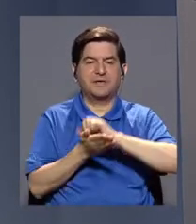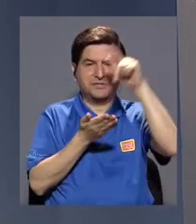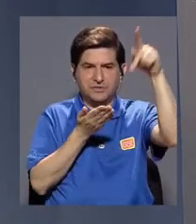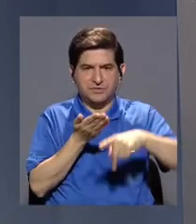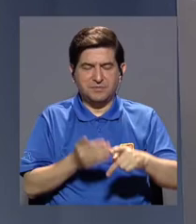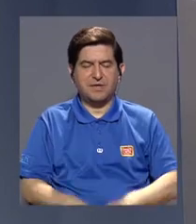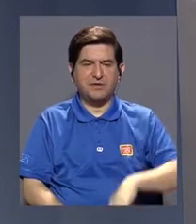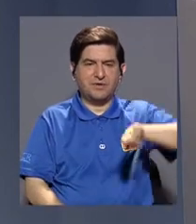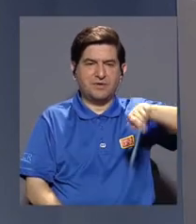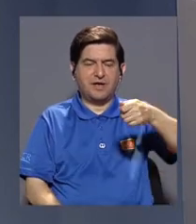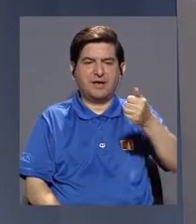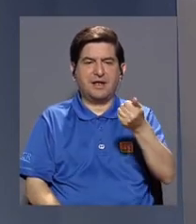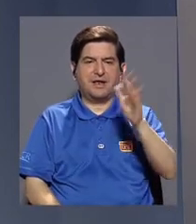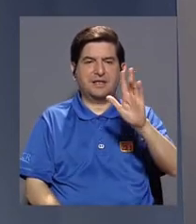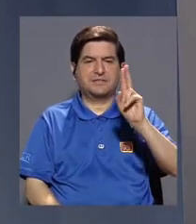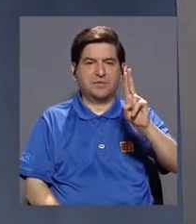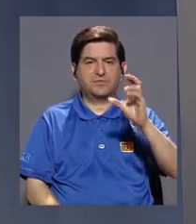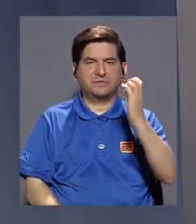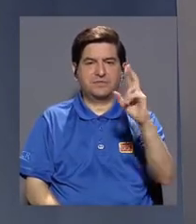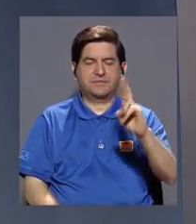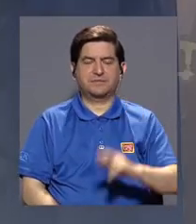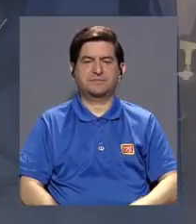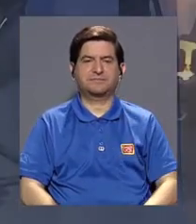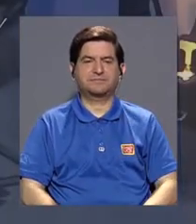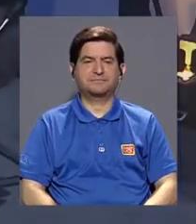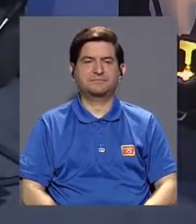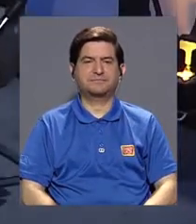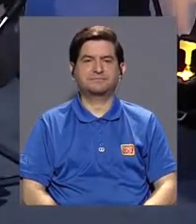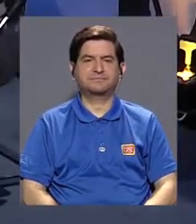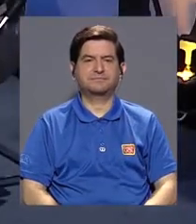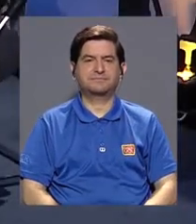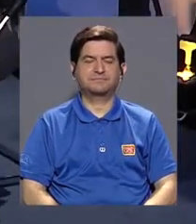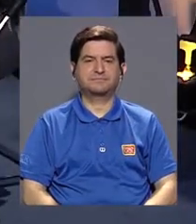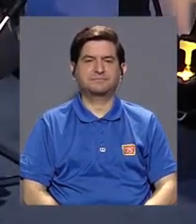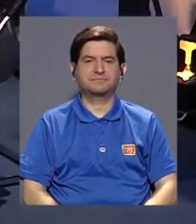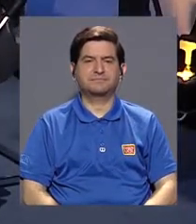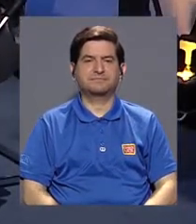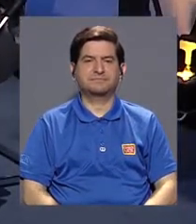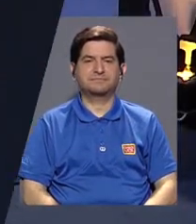Facio del Canal 15 Universidad de Costa Rica.